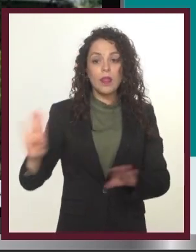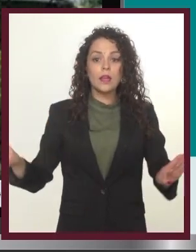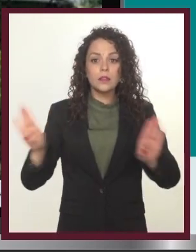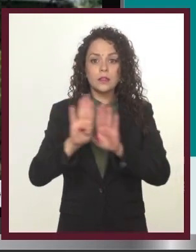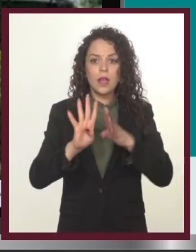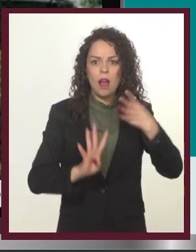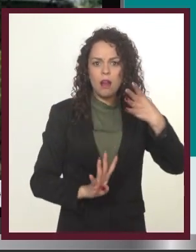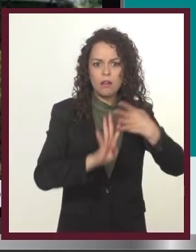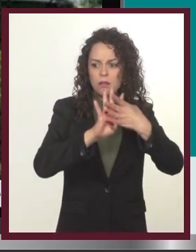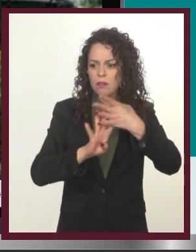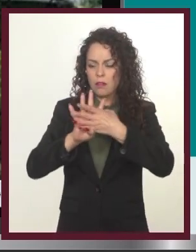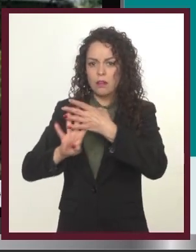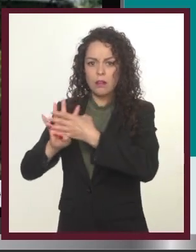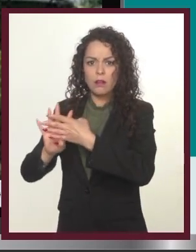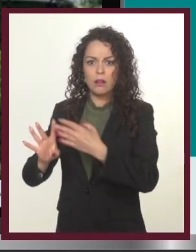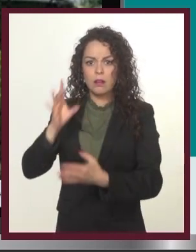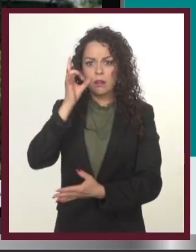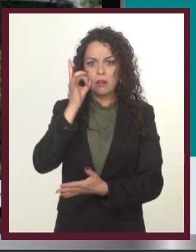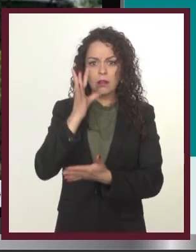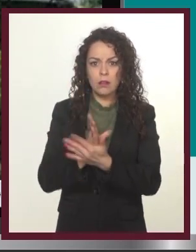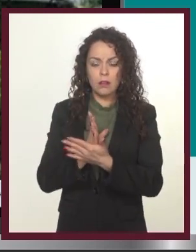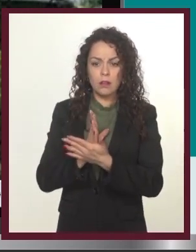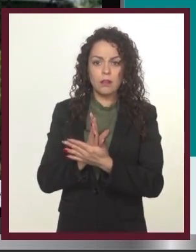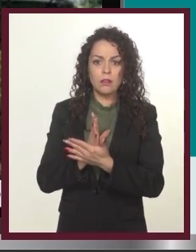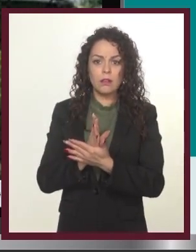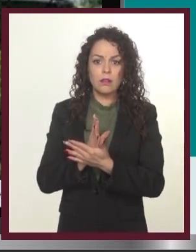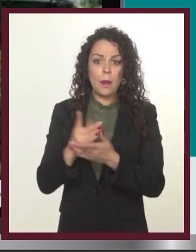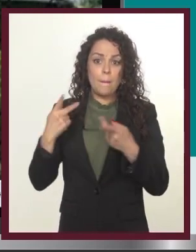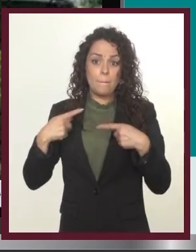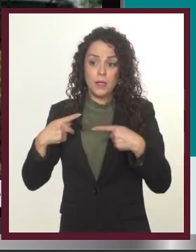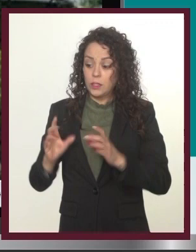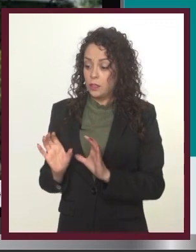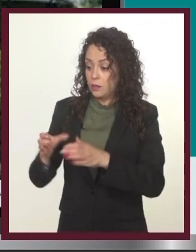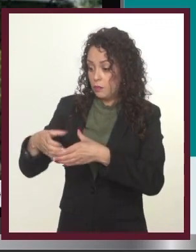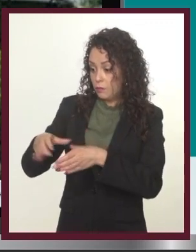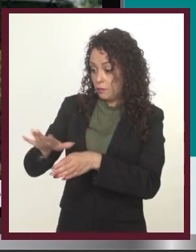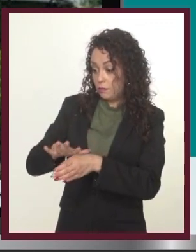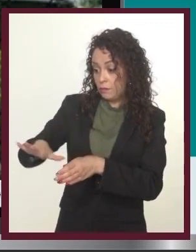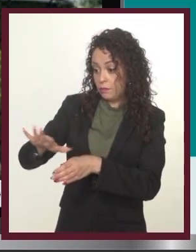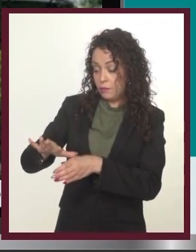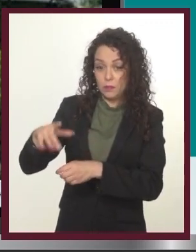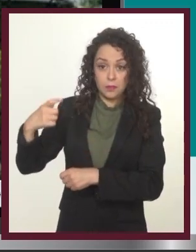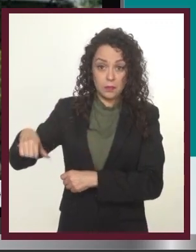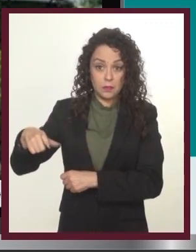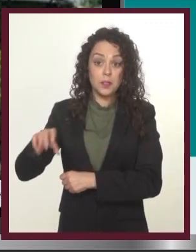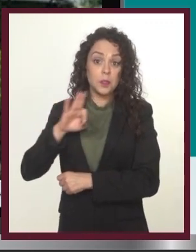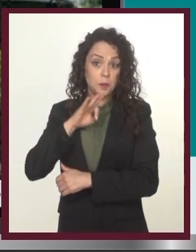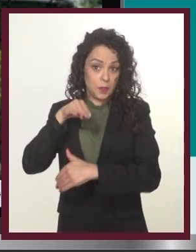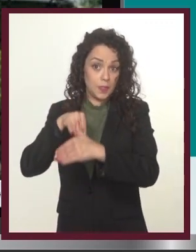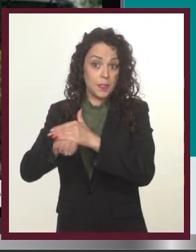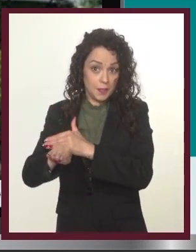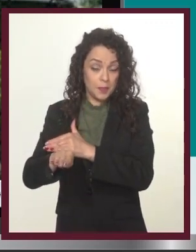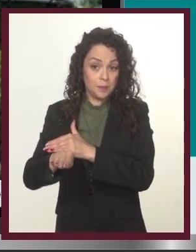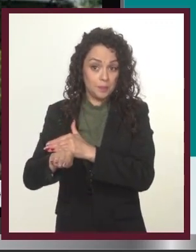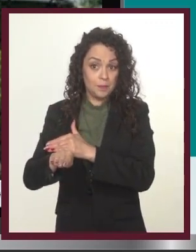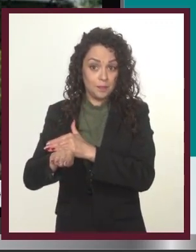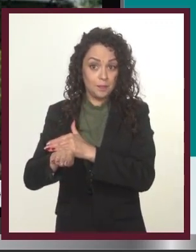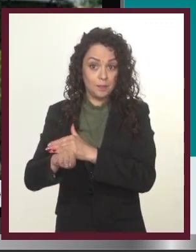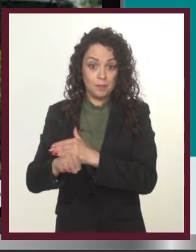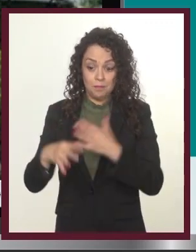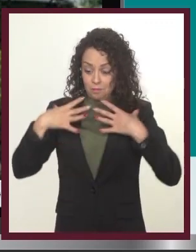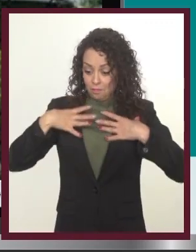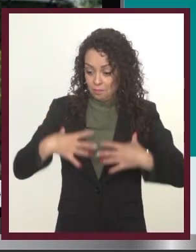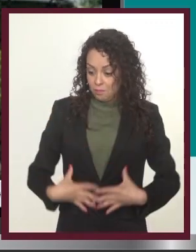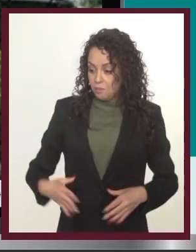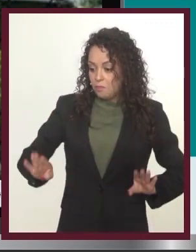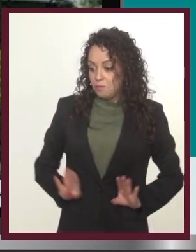tenía una reja para que solo entraran, era clasista, para que solo ciertos sectores de la sociedad durante la colonia podían entrar con